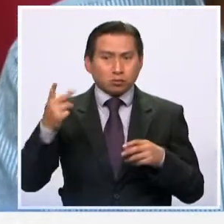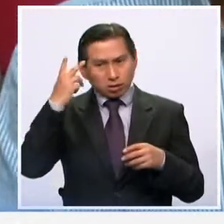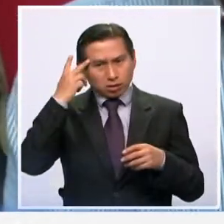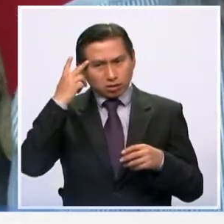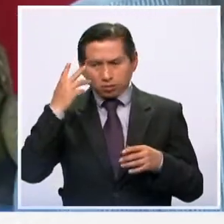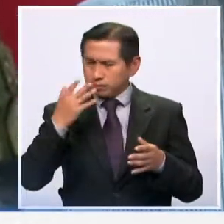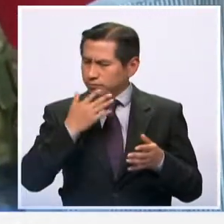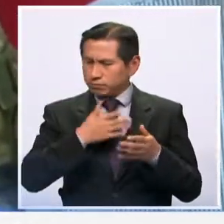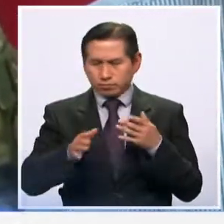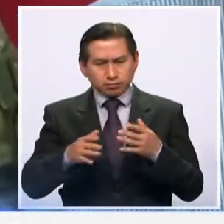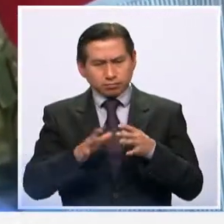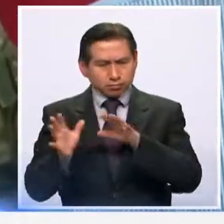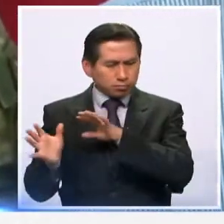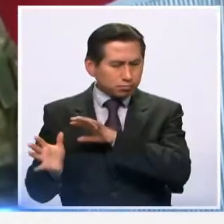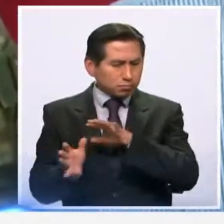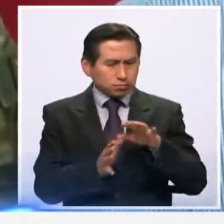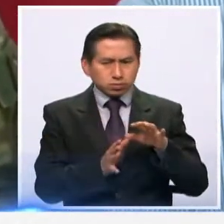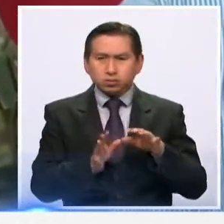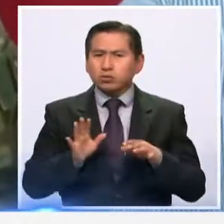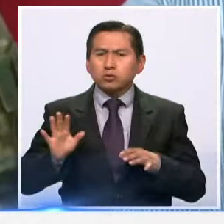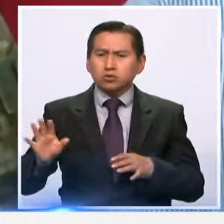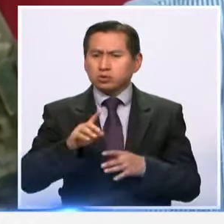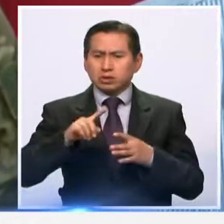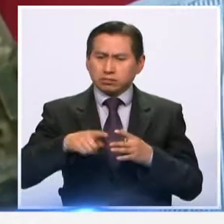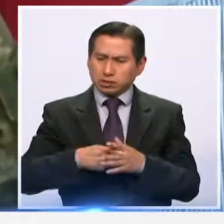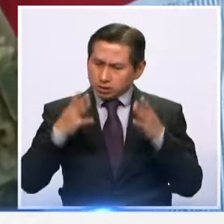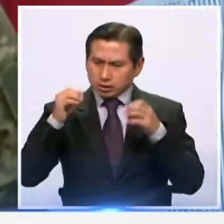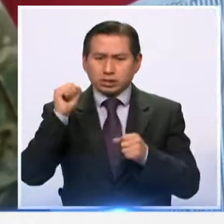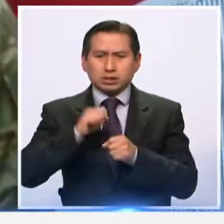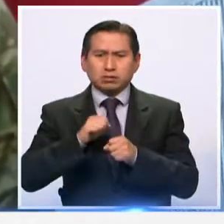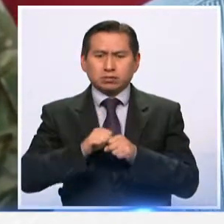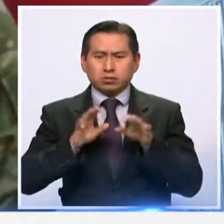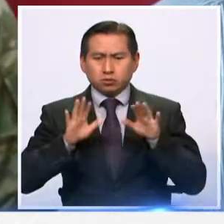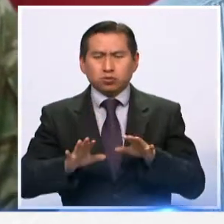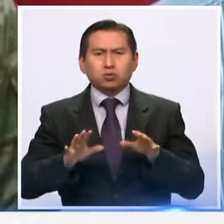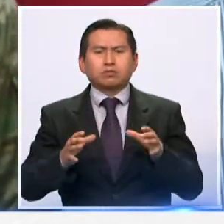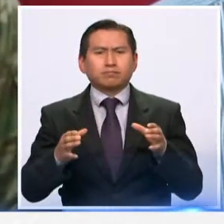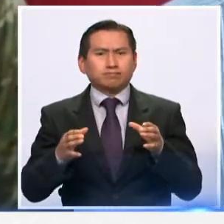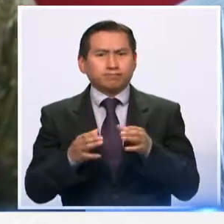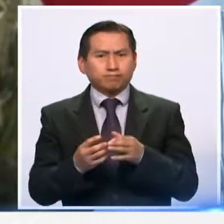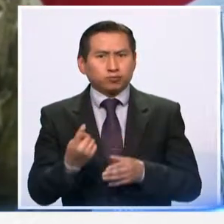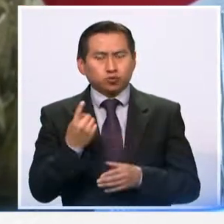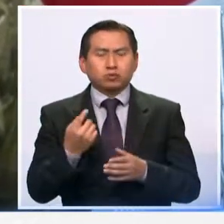y empezaron a trabajar por el pueblo montereño.